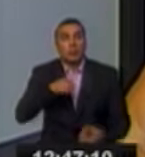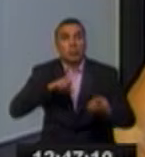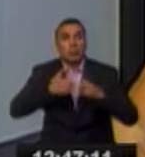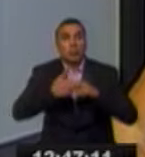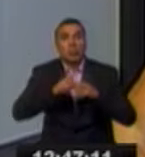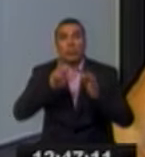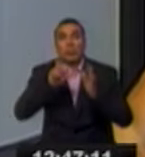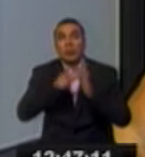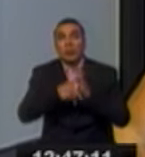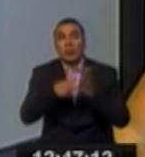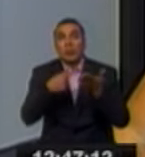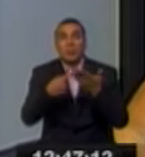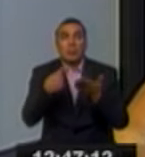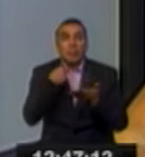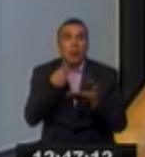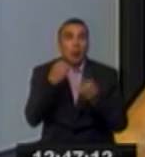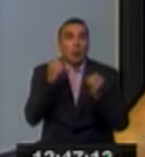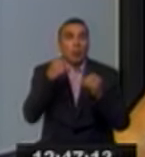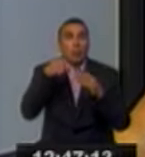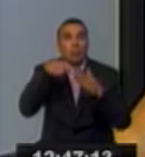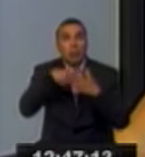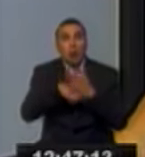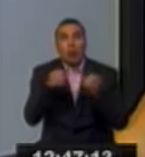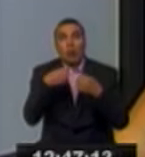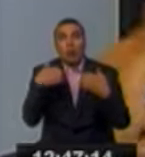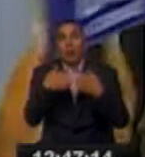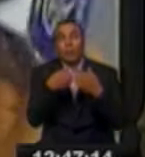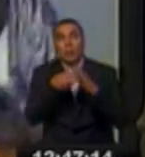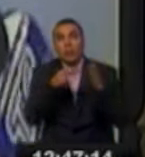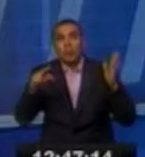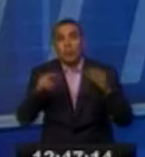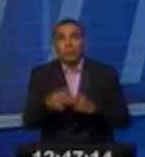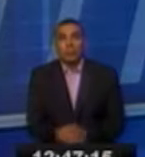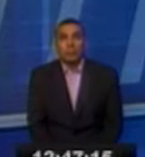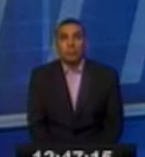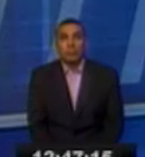obsolescencia de los equipos y la tecnología.